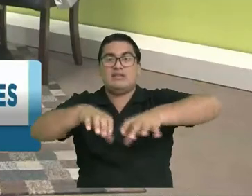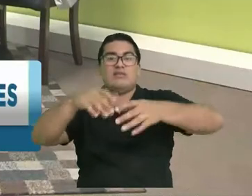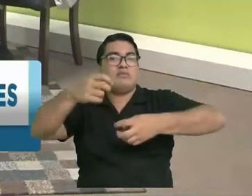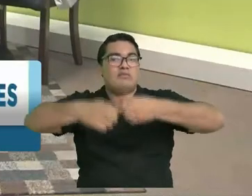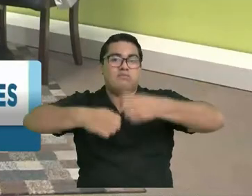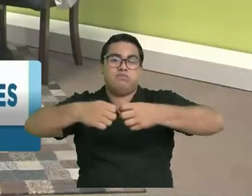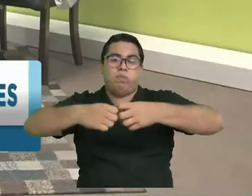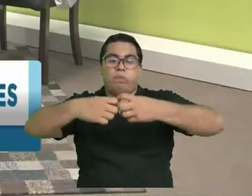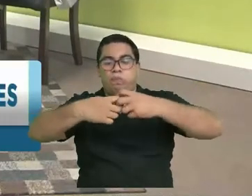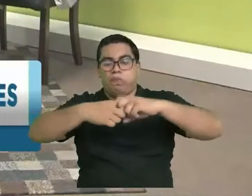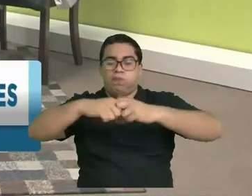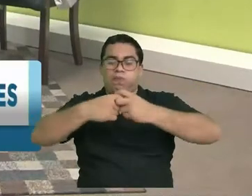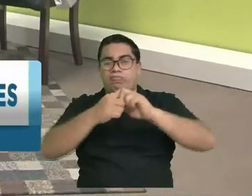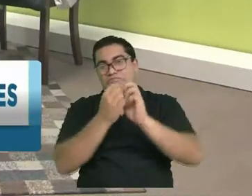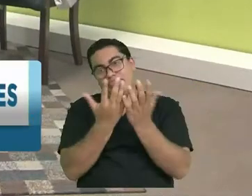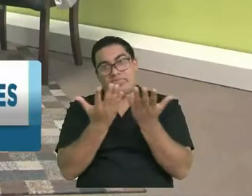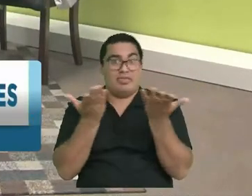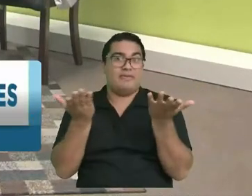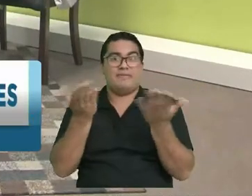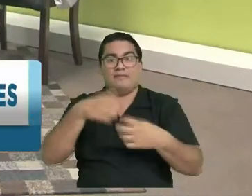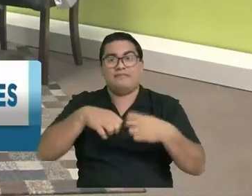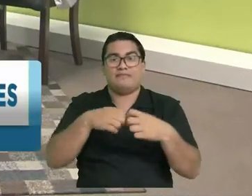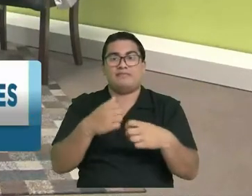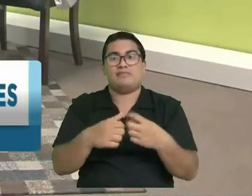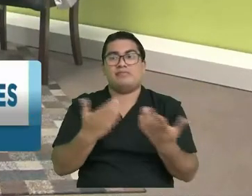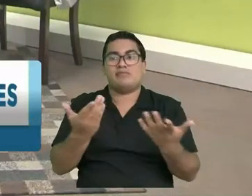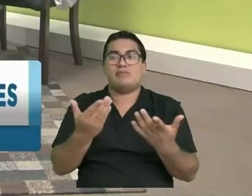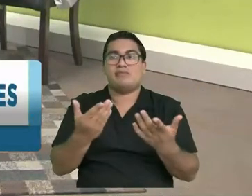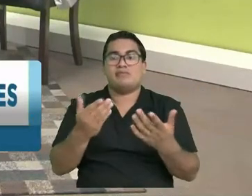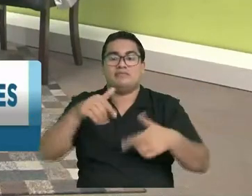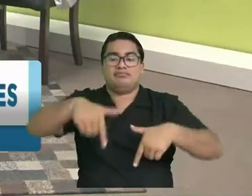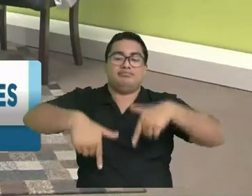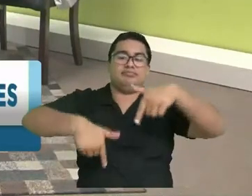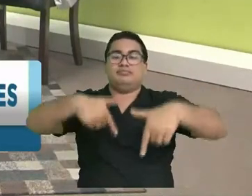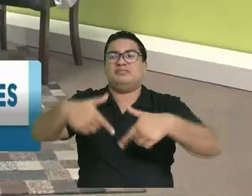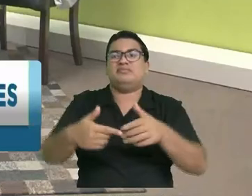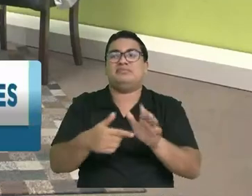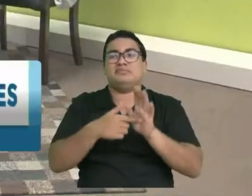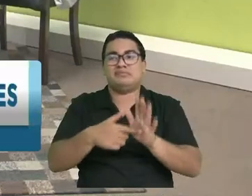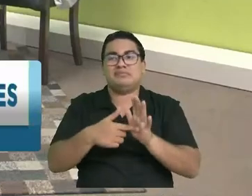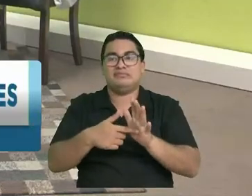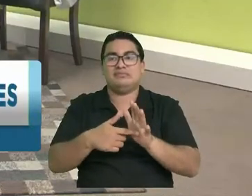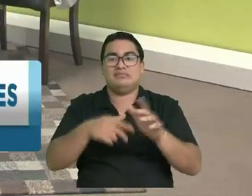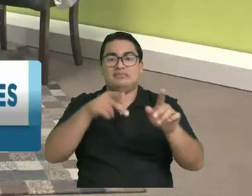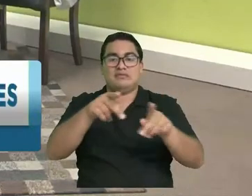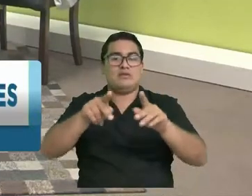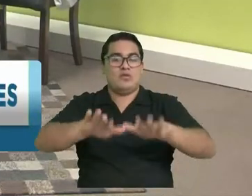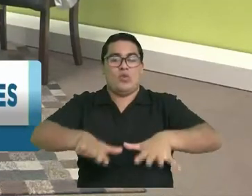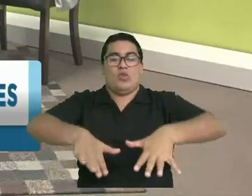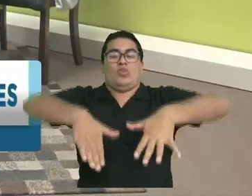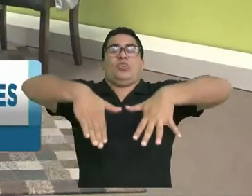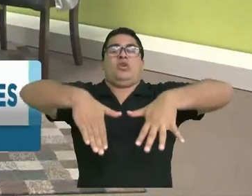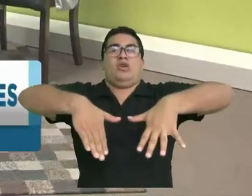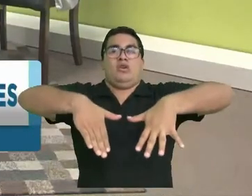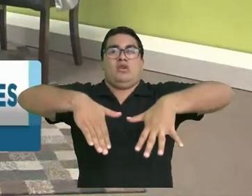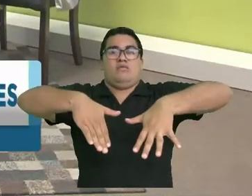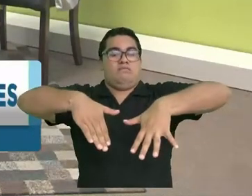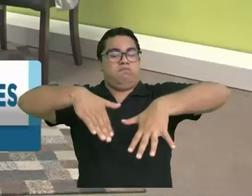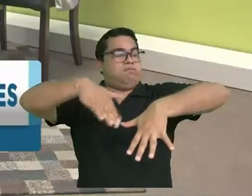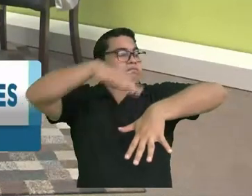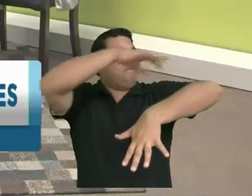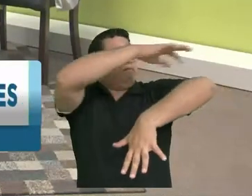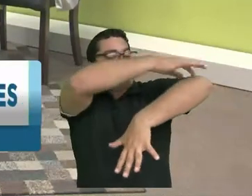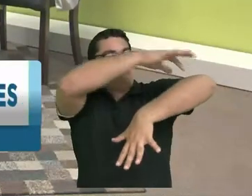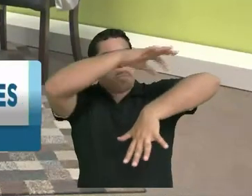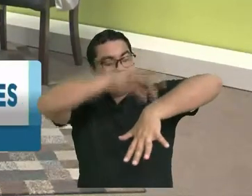es la distribución correcta. Esa es la distribución correcta. La correcta. Cuando eso ponemos tacones, todo eso lo alteramos, cae adelante de